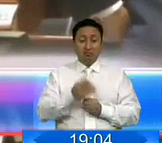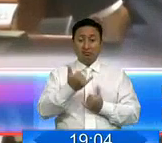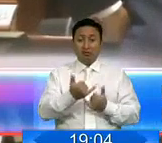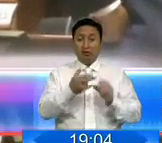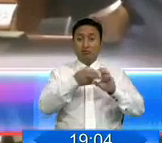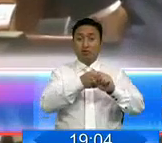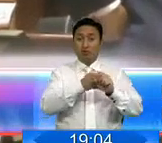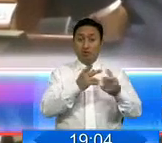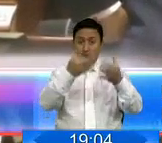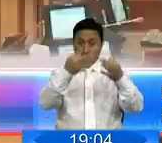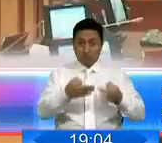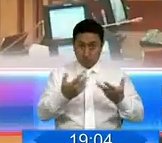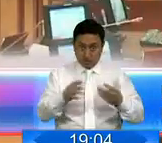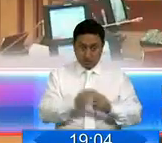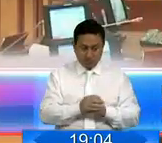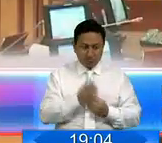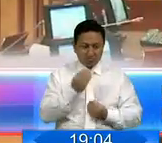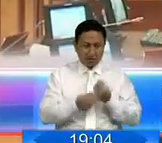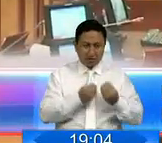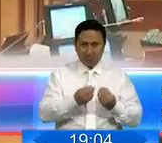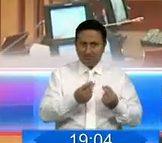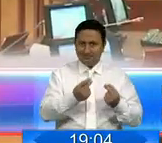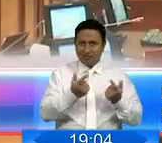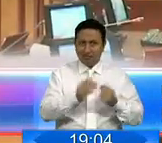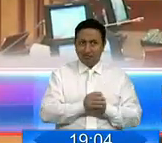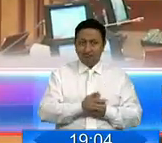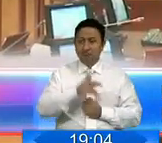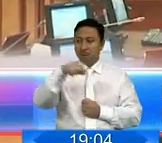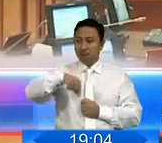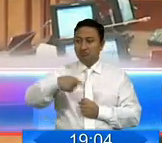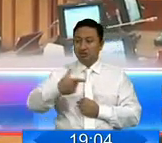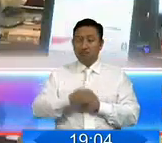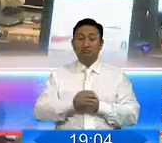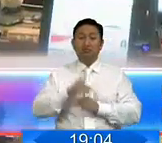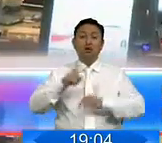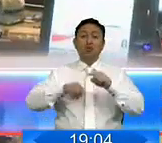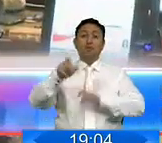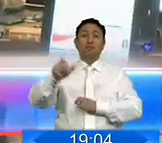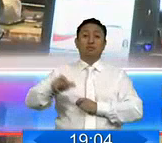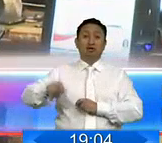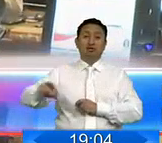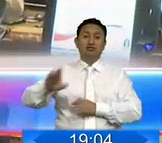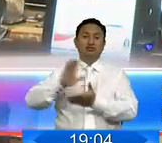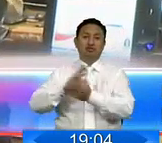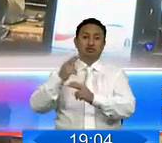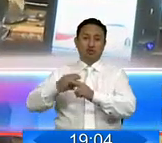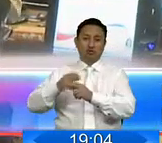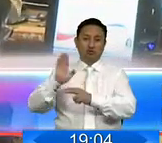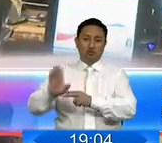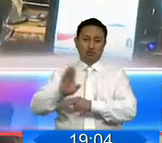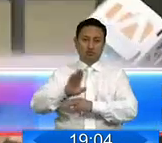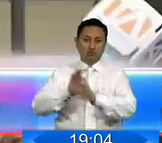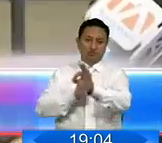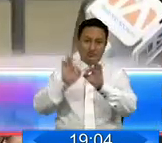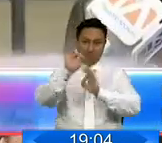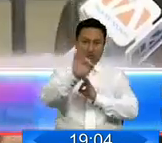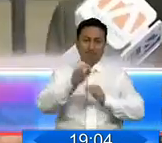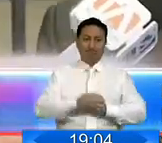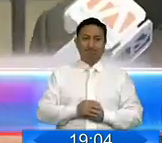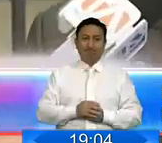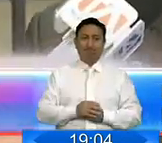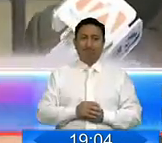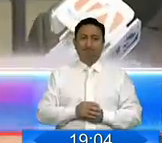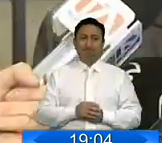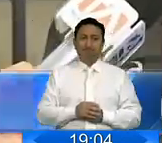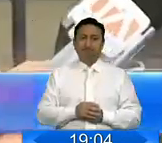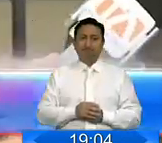renuncia se oficialice. Es más, por acá ya suenan los nombres de quienes podrían reemplazar a Vicuña en el cargo. Bueno, cuando suenan